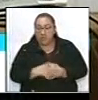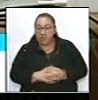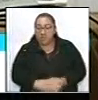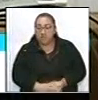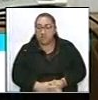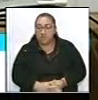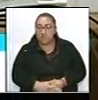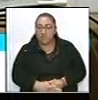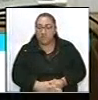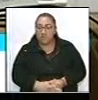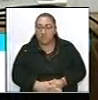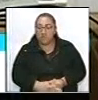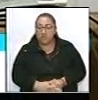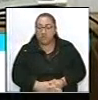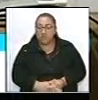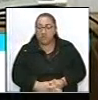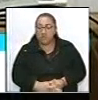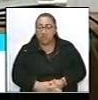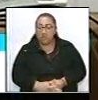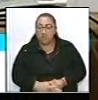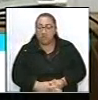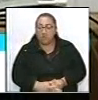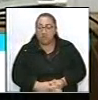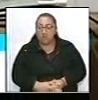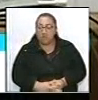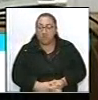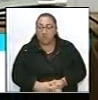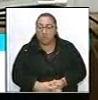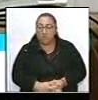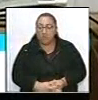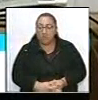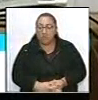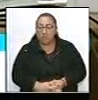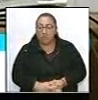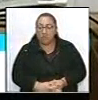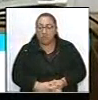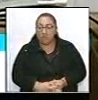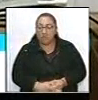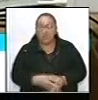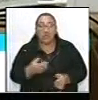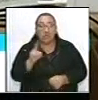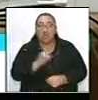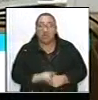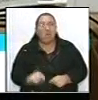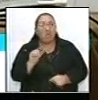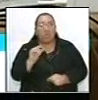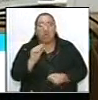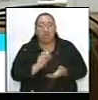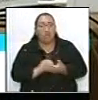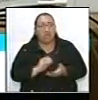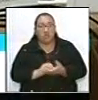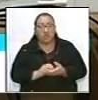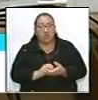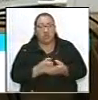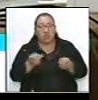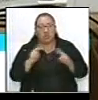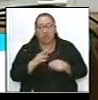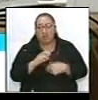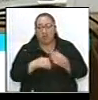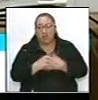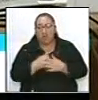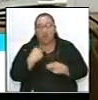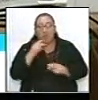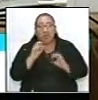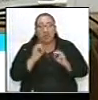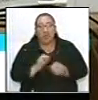tuvimos estos dispositivos, o armas menos letales, se han usado poquísimas veces, y en situaciones extremas, cuando estuvo en